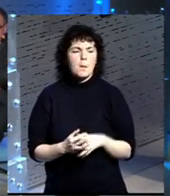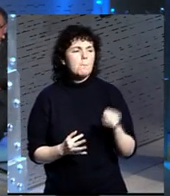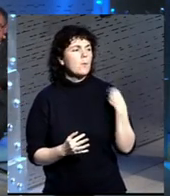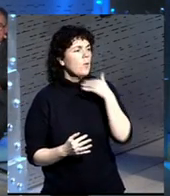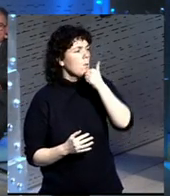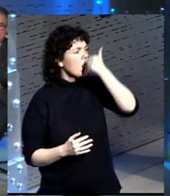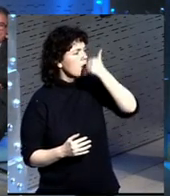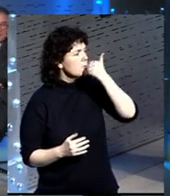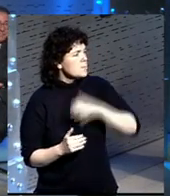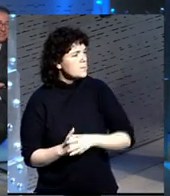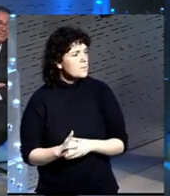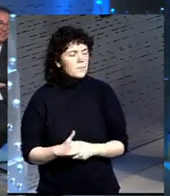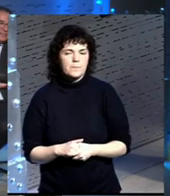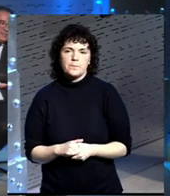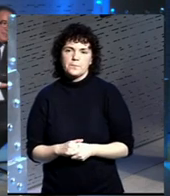allí, por favor, sí.